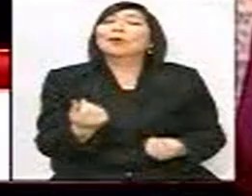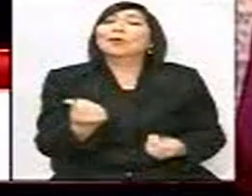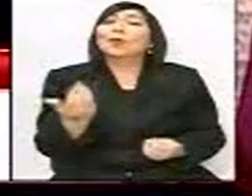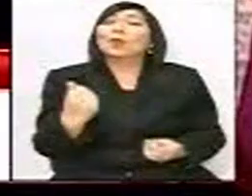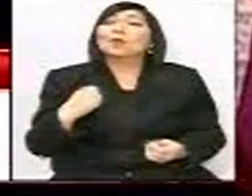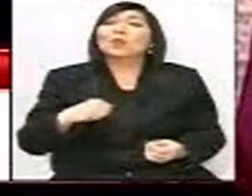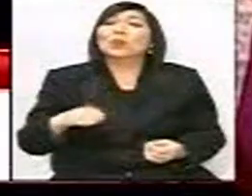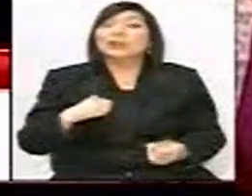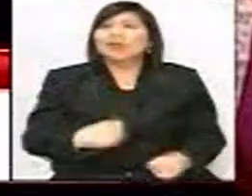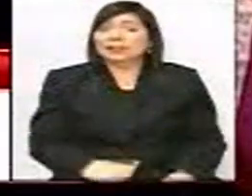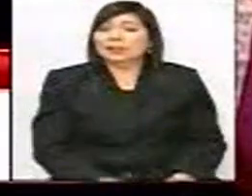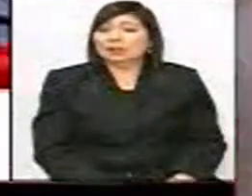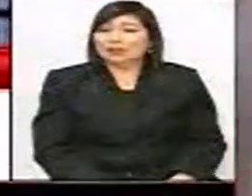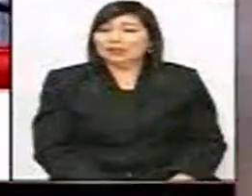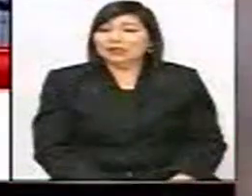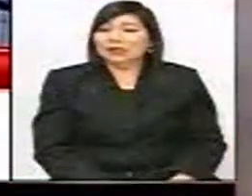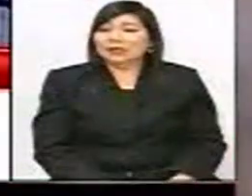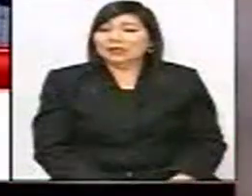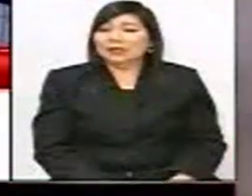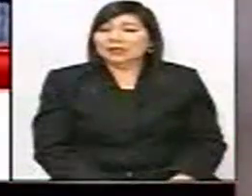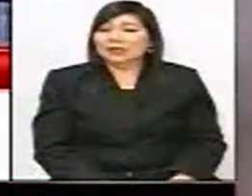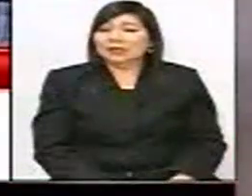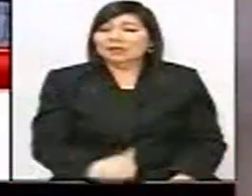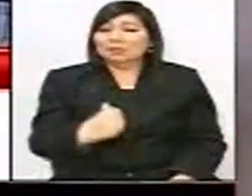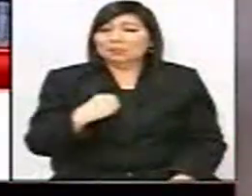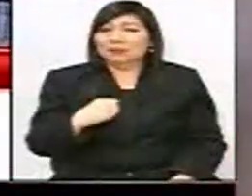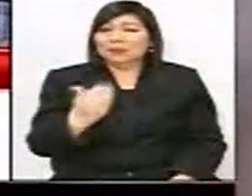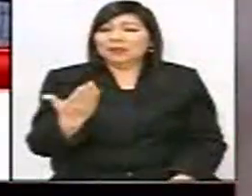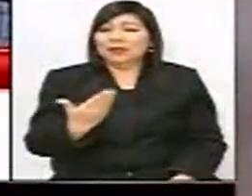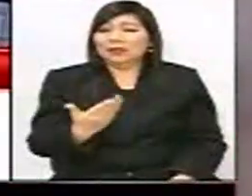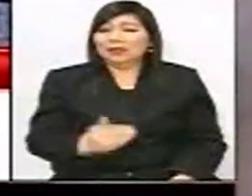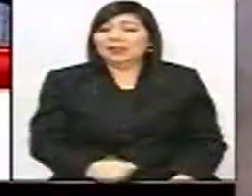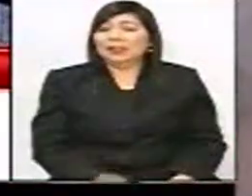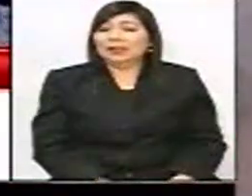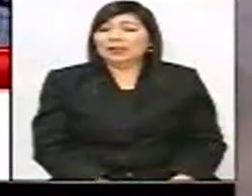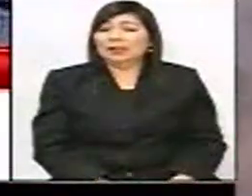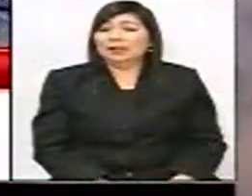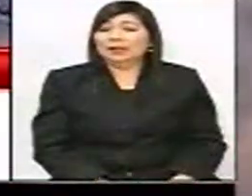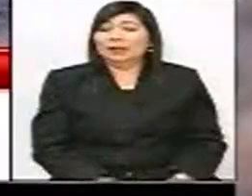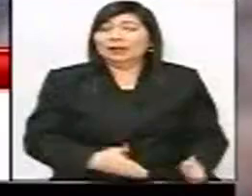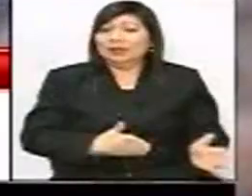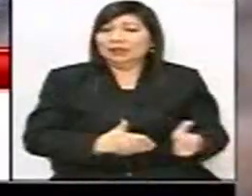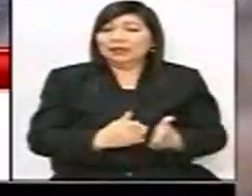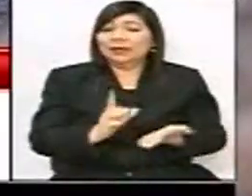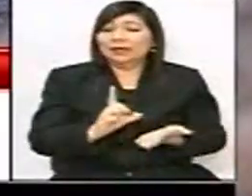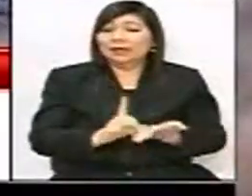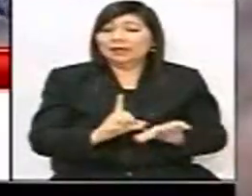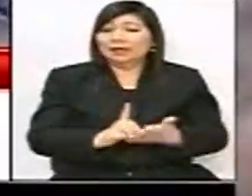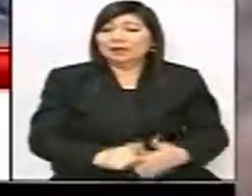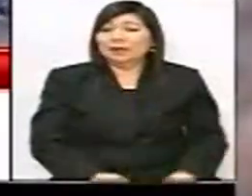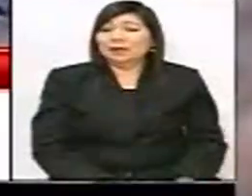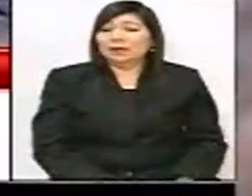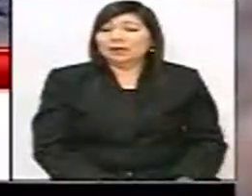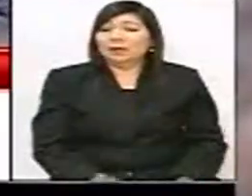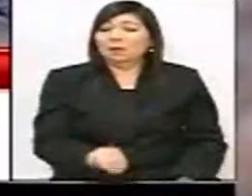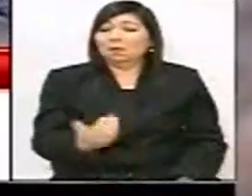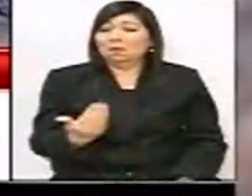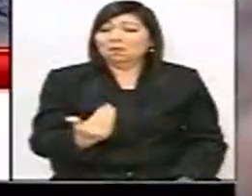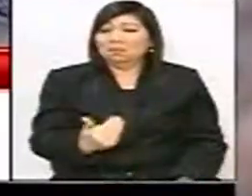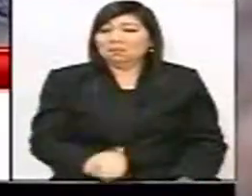cuánto recibe la municipalidad. La municipalidad ha cedido las autopistas de Lima y ¿cuánto